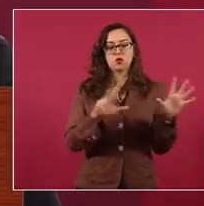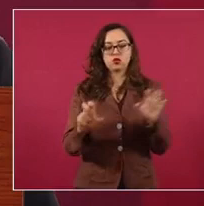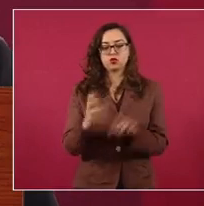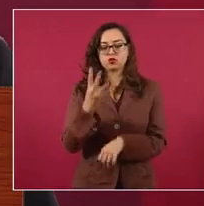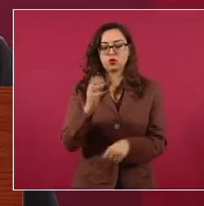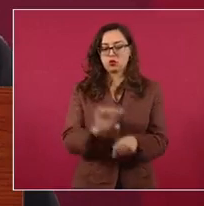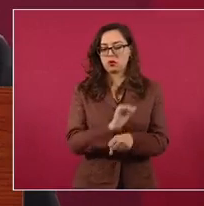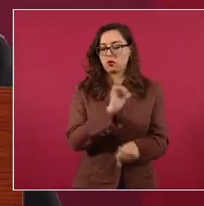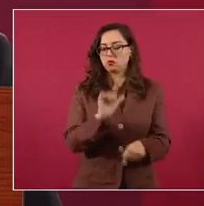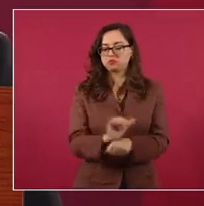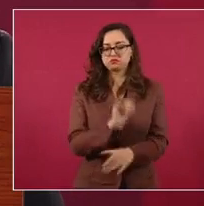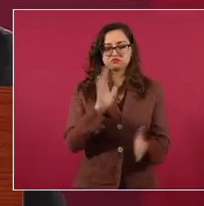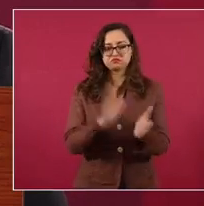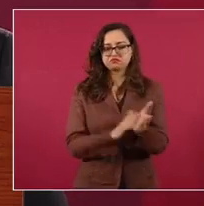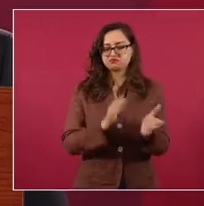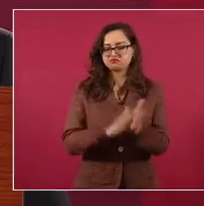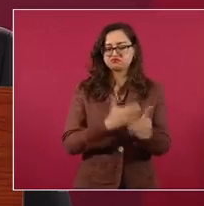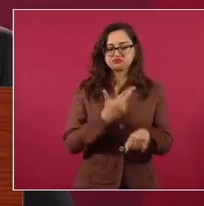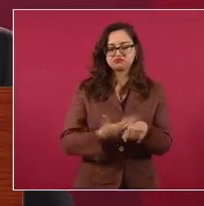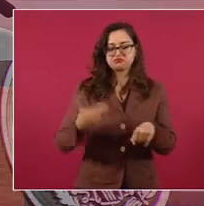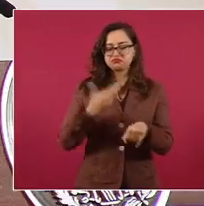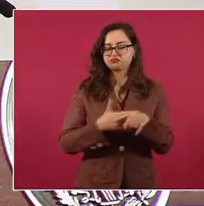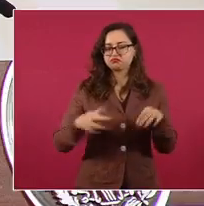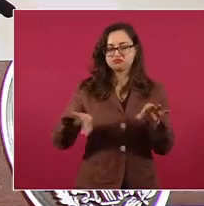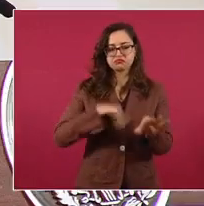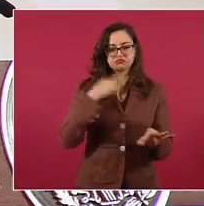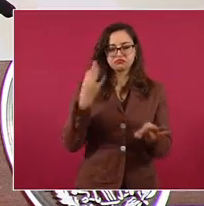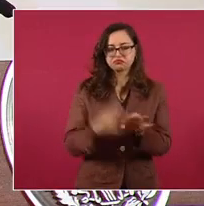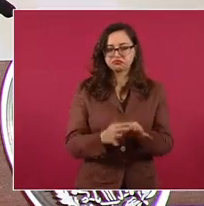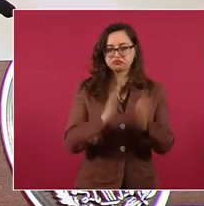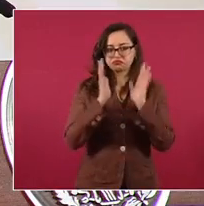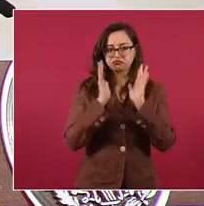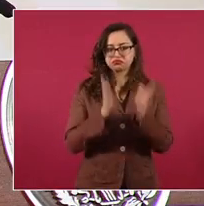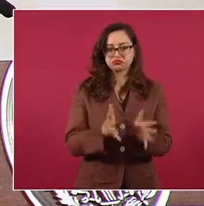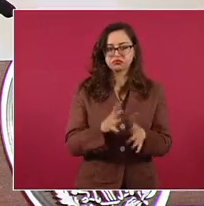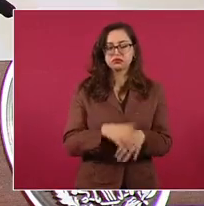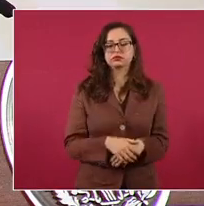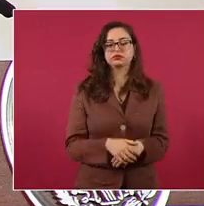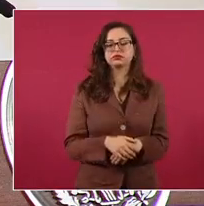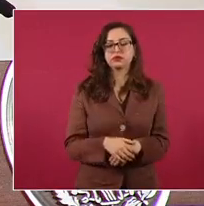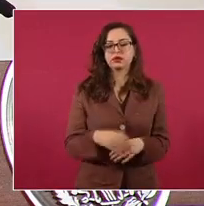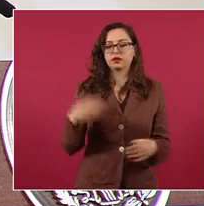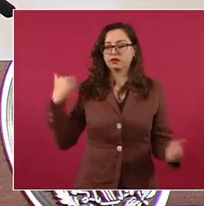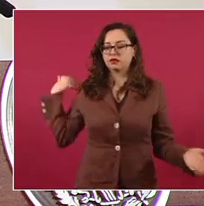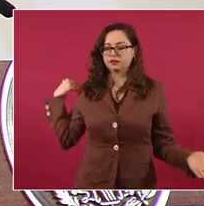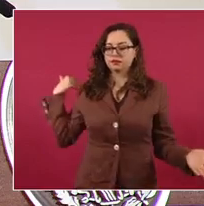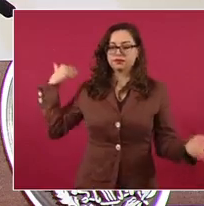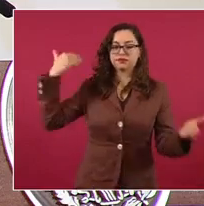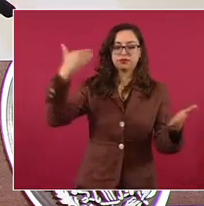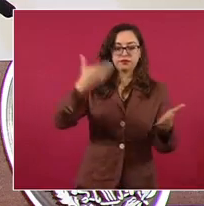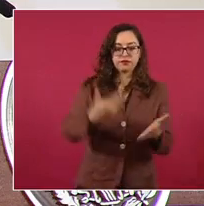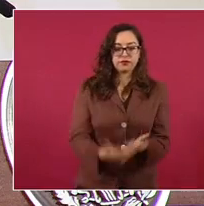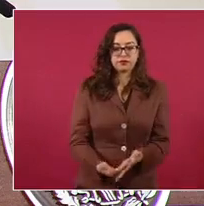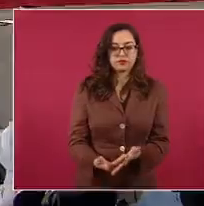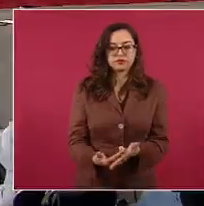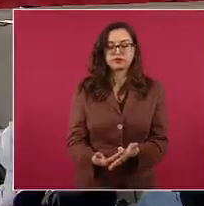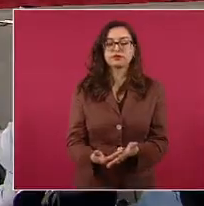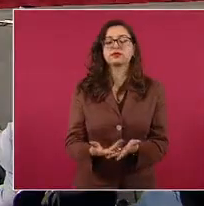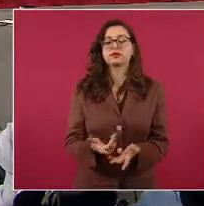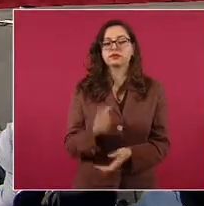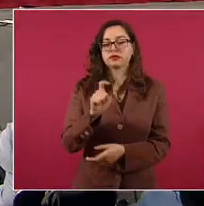701,804 vehículos y de marzo a octubre, a este día, al día de